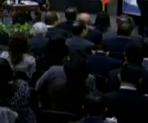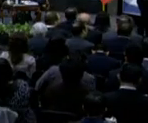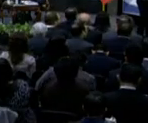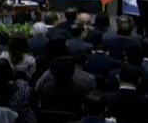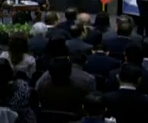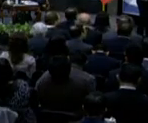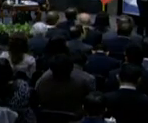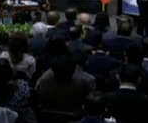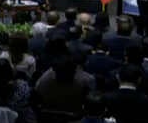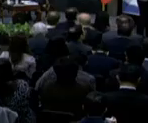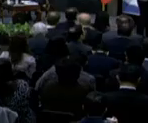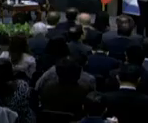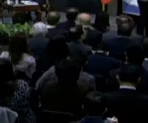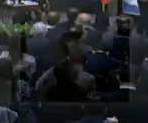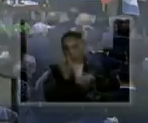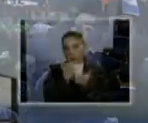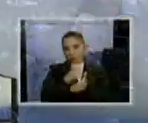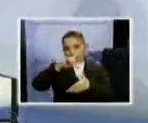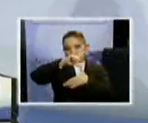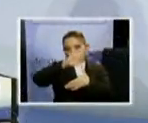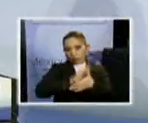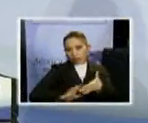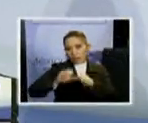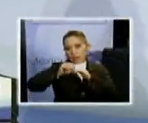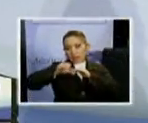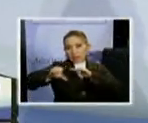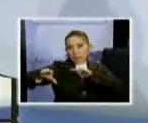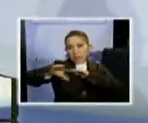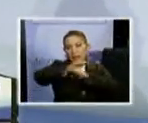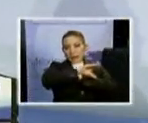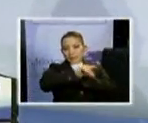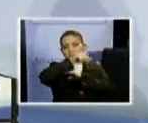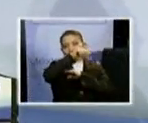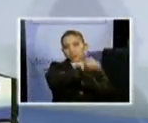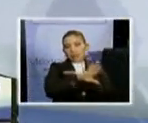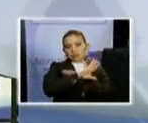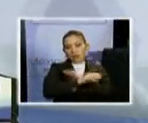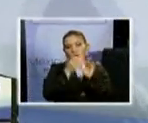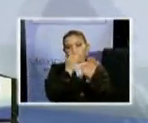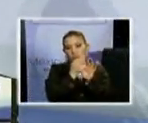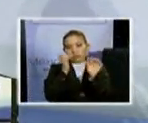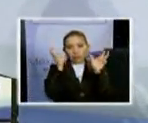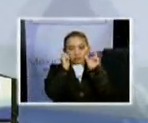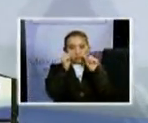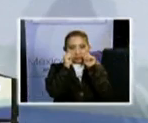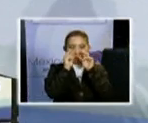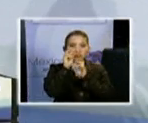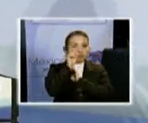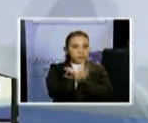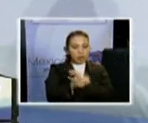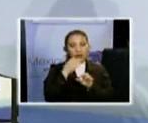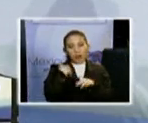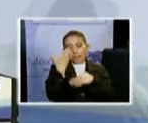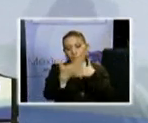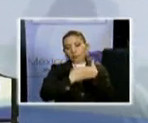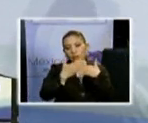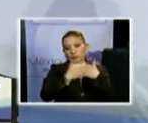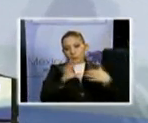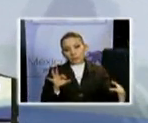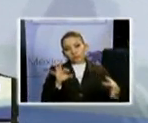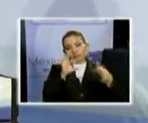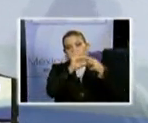la Comisión Económica para América Latina y el Caribe, quien, bueno, él ya nos está escuchando y nos está viendo, y en un momento más nos vamos